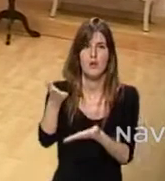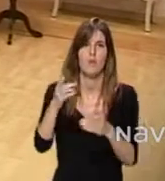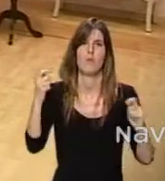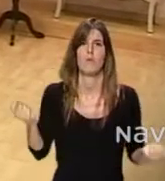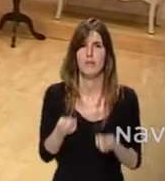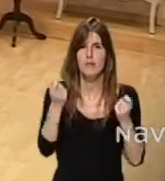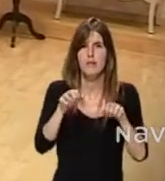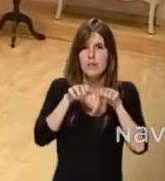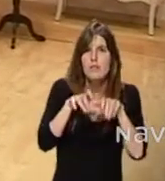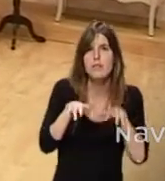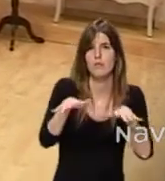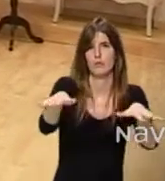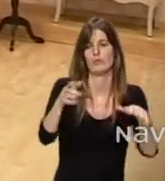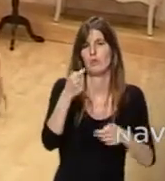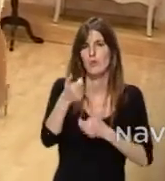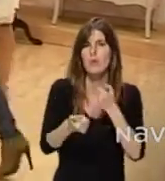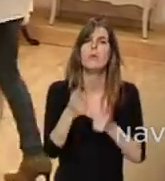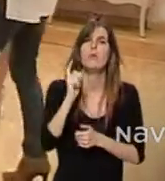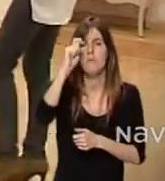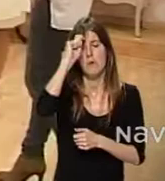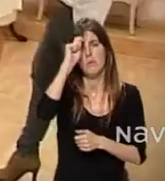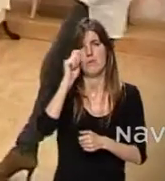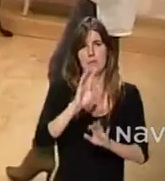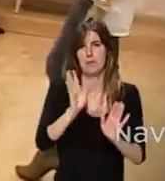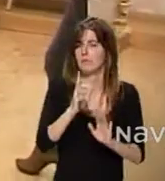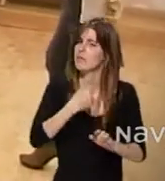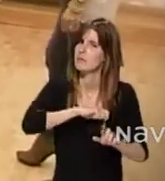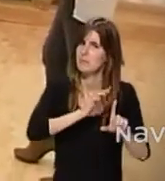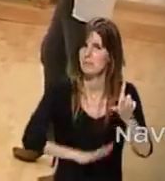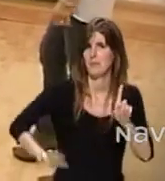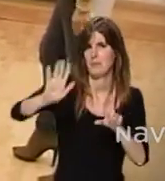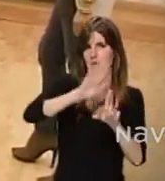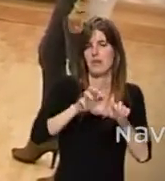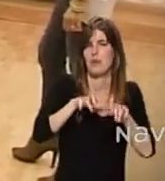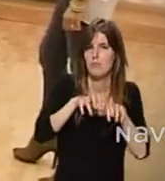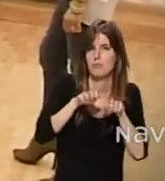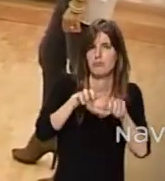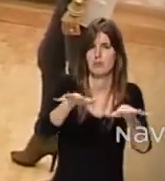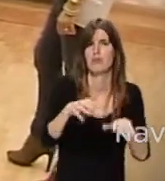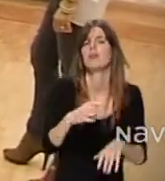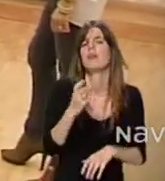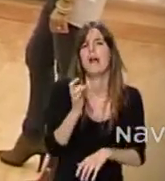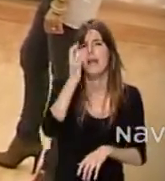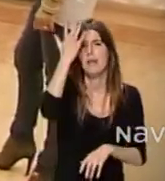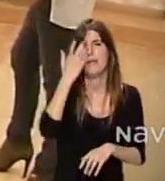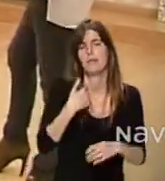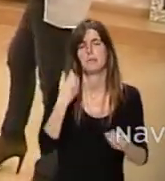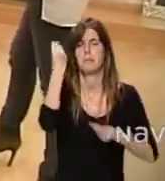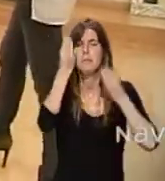difusión, de darse a conocer no solo aquí en Pamplona sino también a nivel nacional. La idea surgió hace un par de años